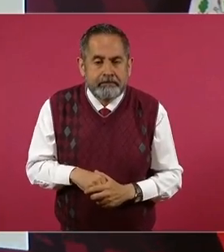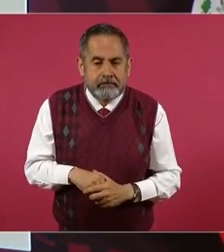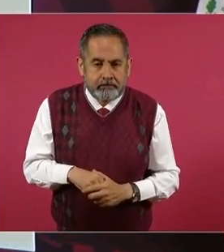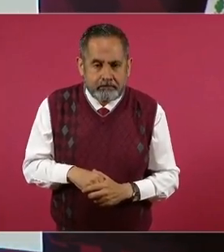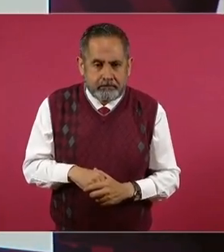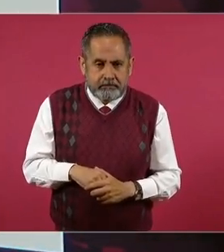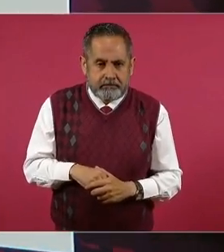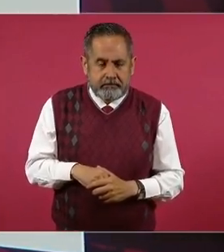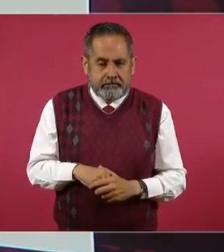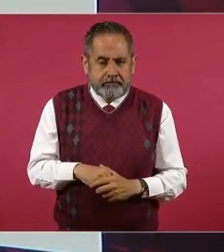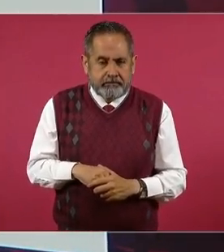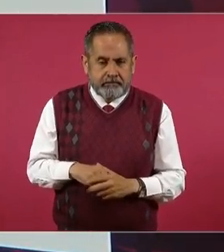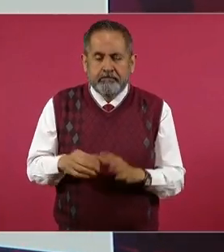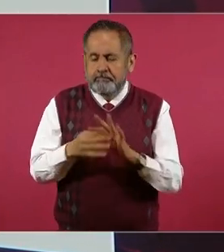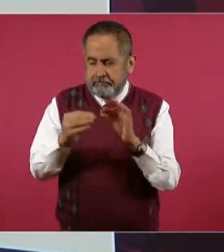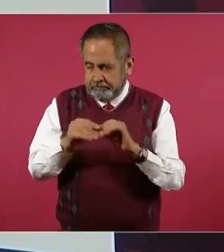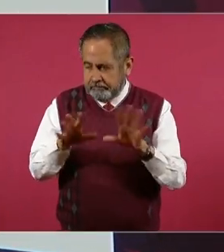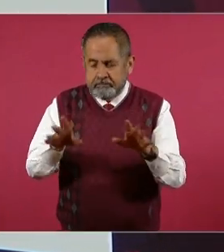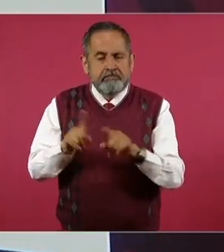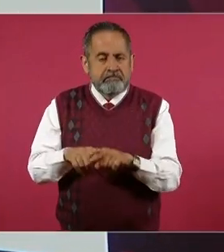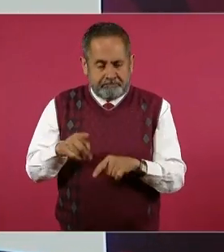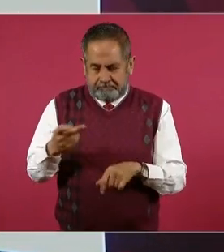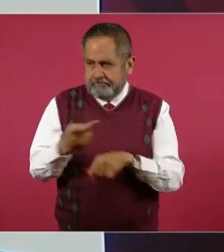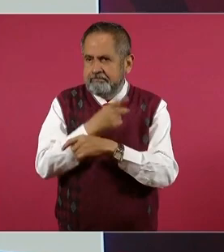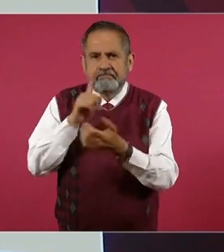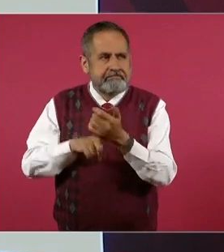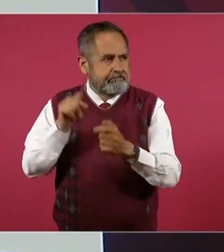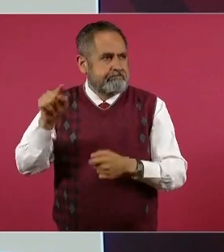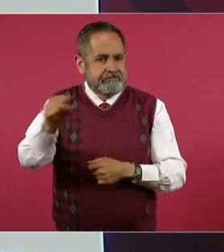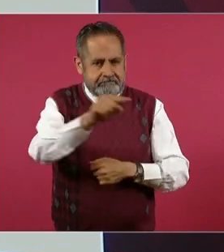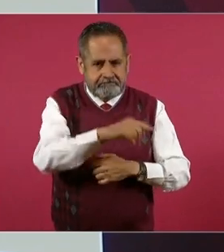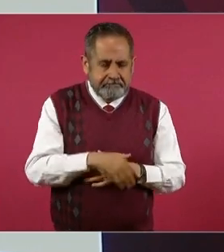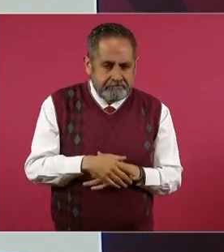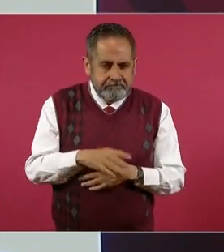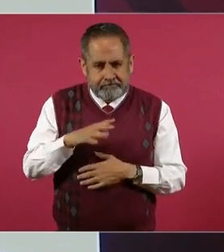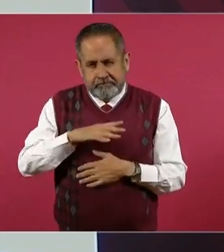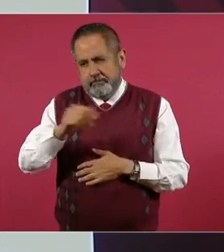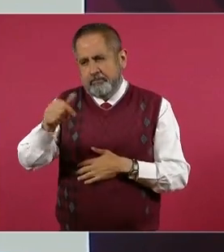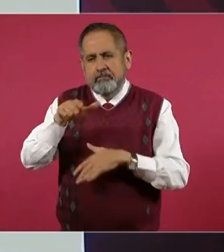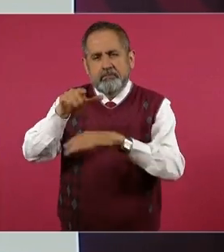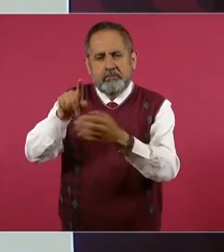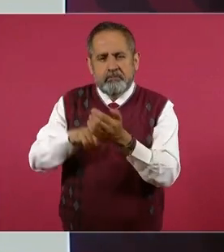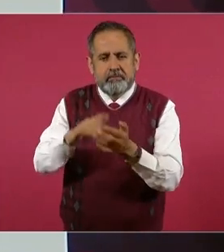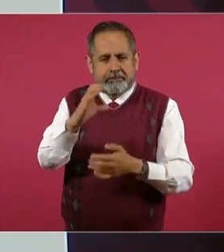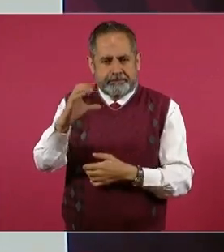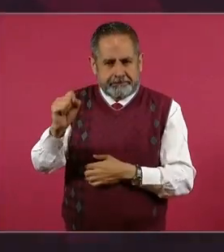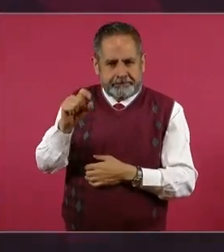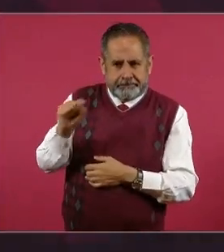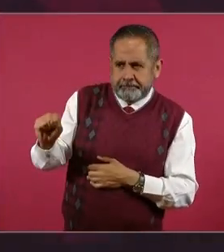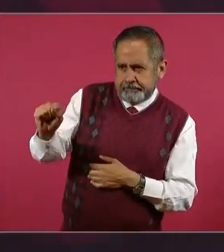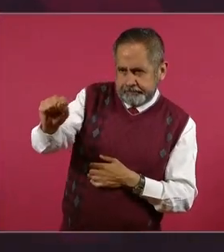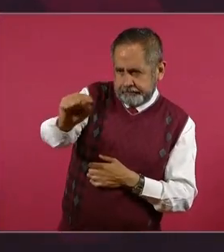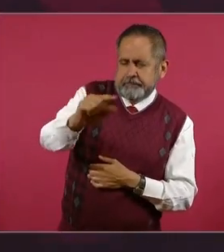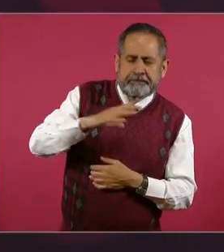y esto suele pasar en otras disciplinas de la ciencia social,